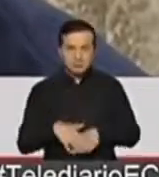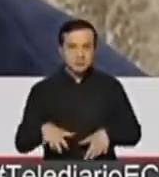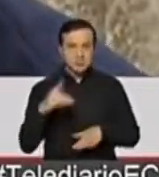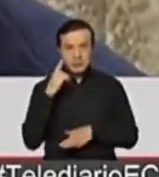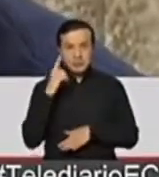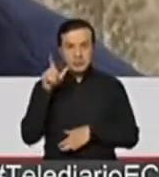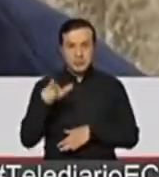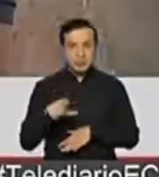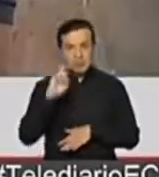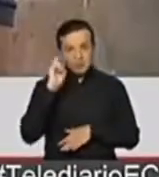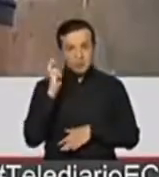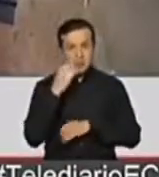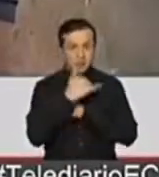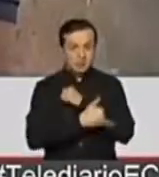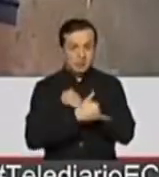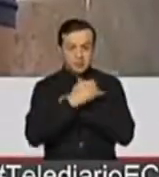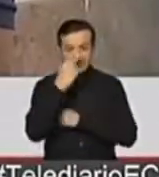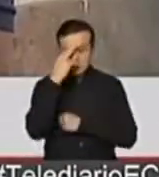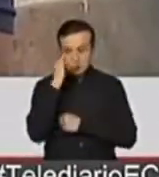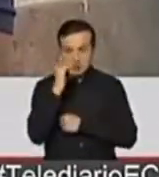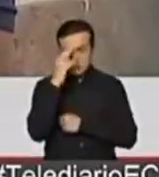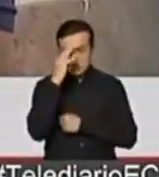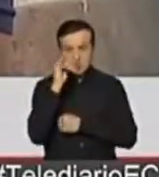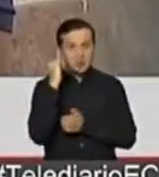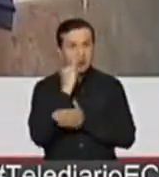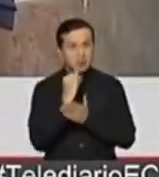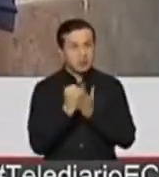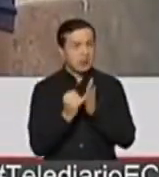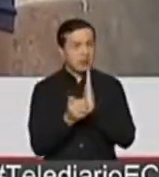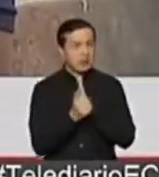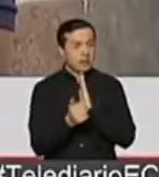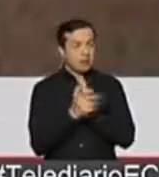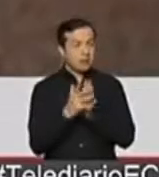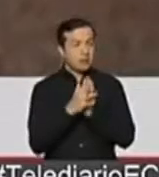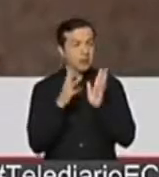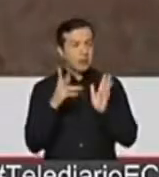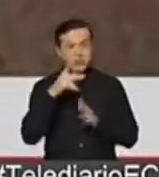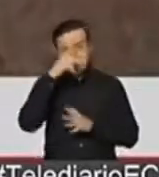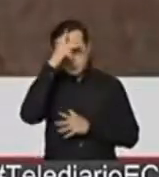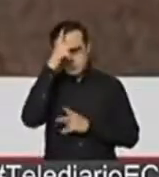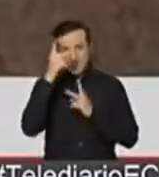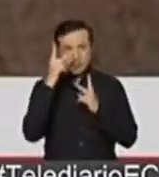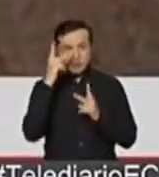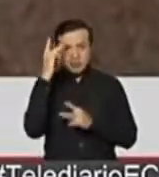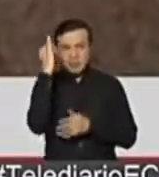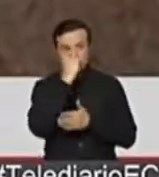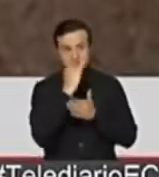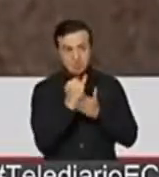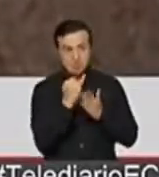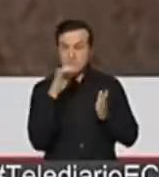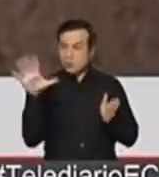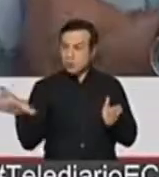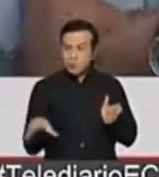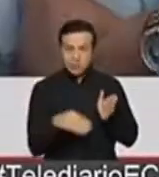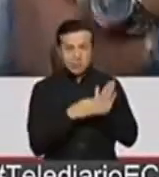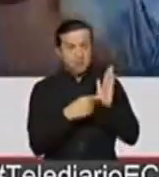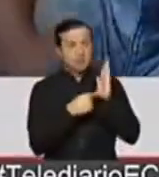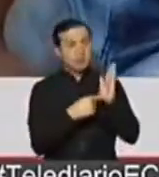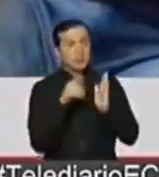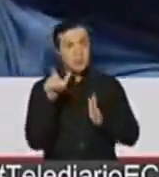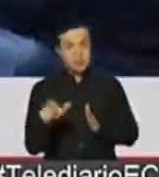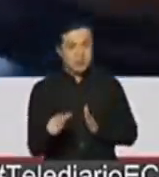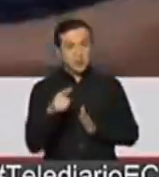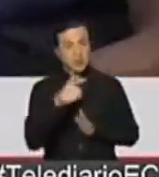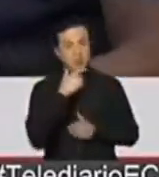encontramos a este turista de Haití, a quien un talentoso dibujante de la hermano país del Perú estaba haciendo un retrato. Él se encuentra